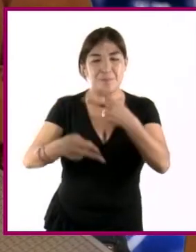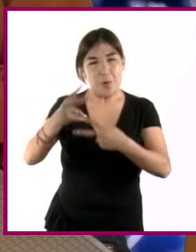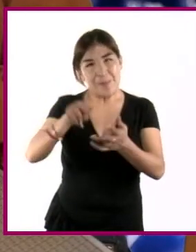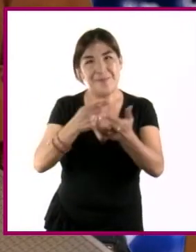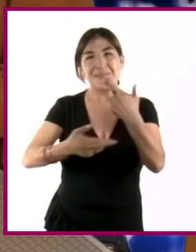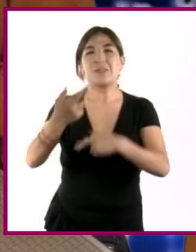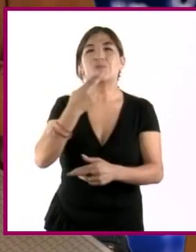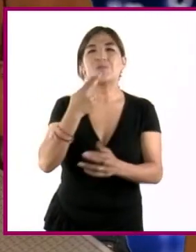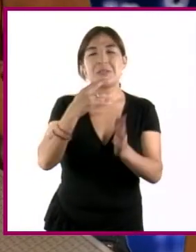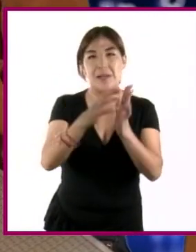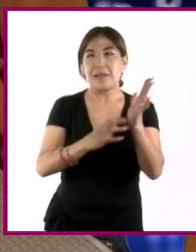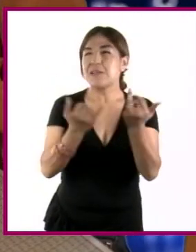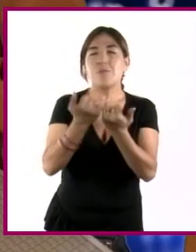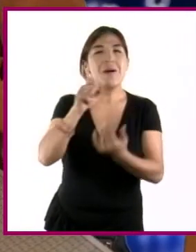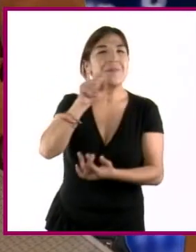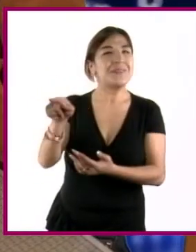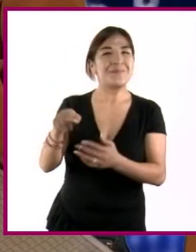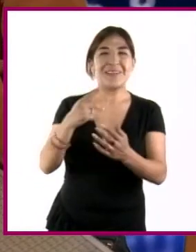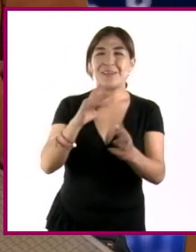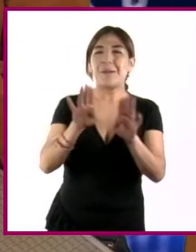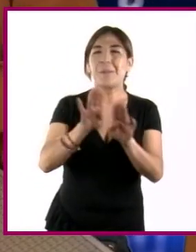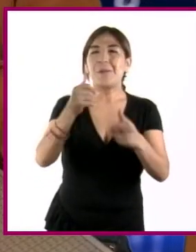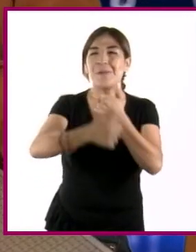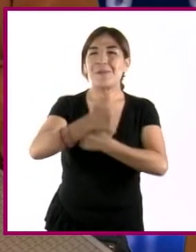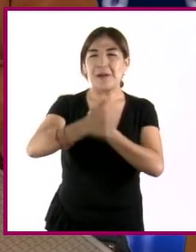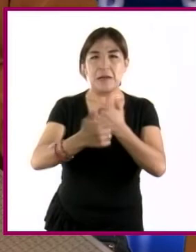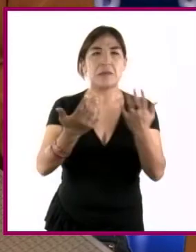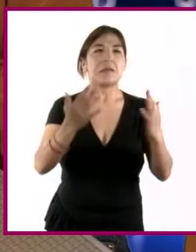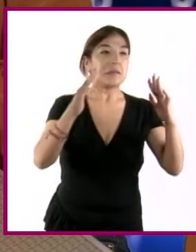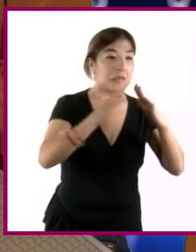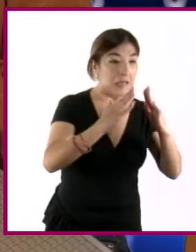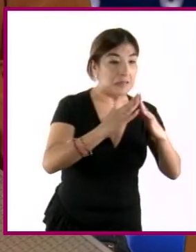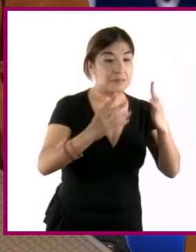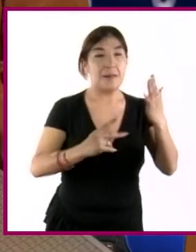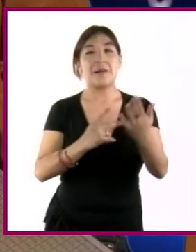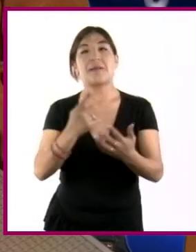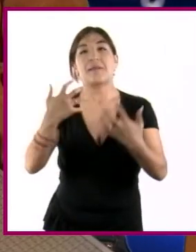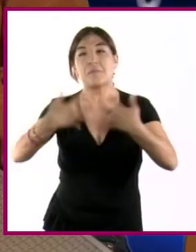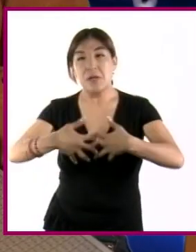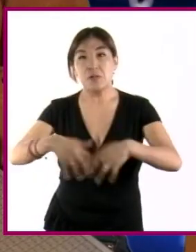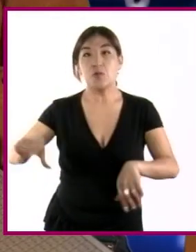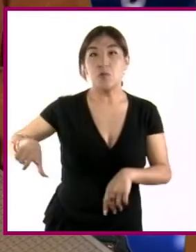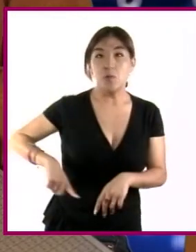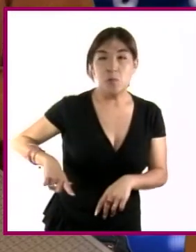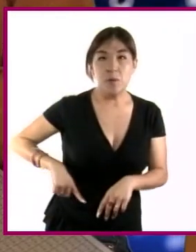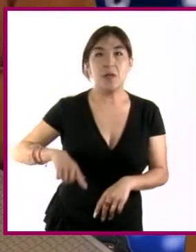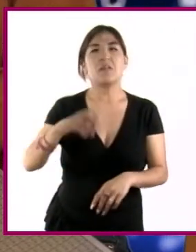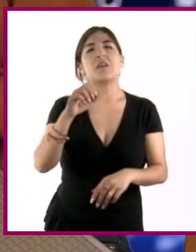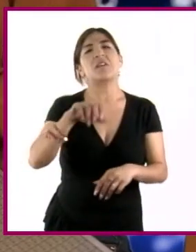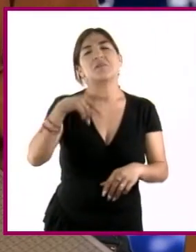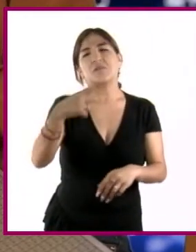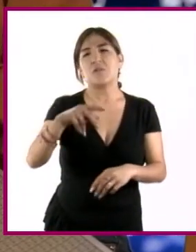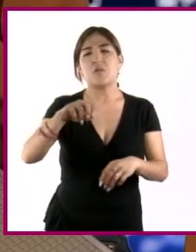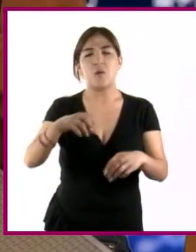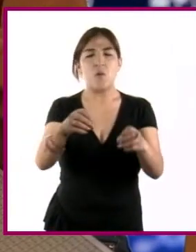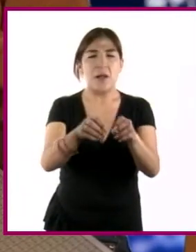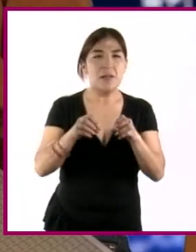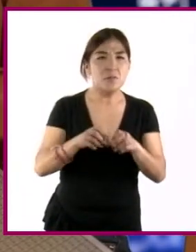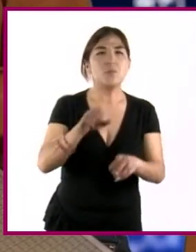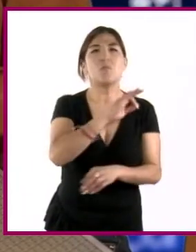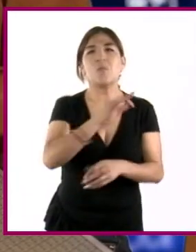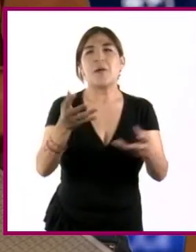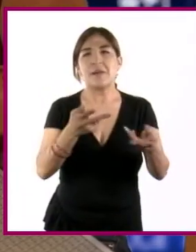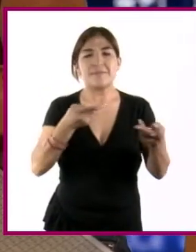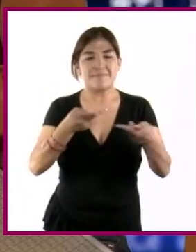este concurso. O en casa, empresas, gobiernos y organizaciones civiles. Ay, qué molesto es